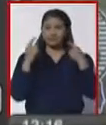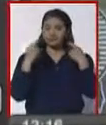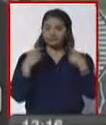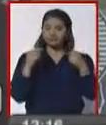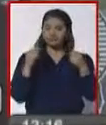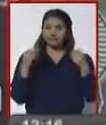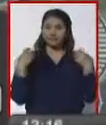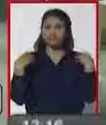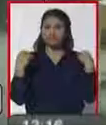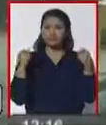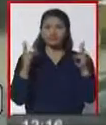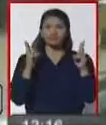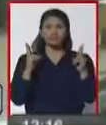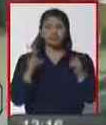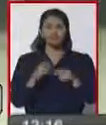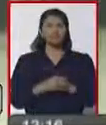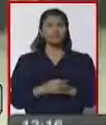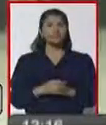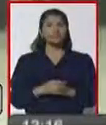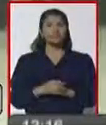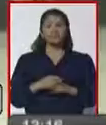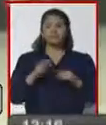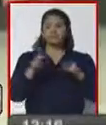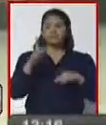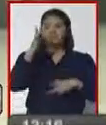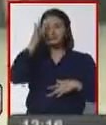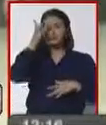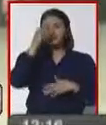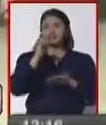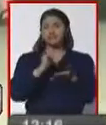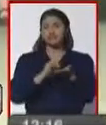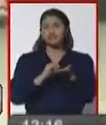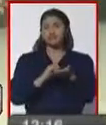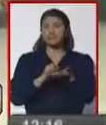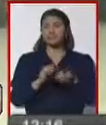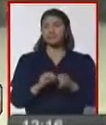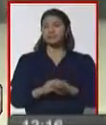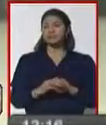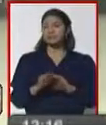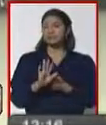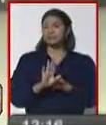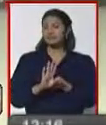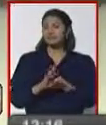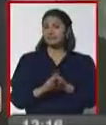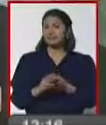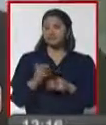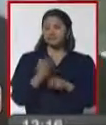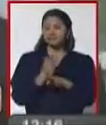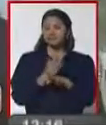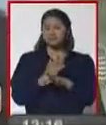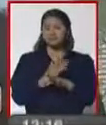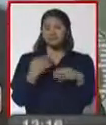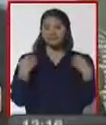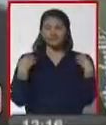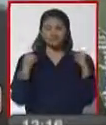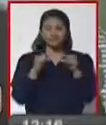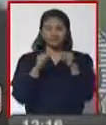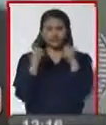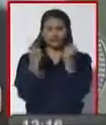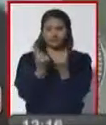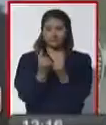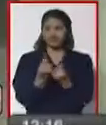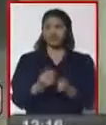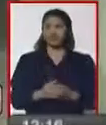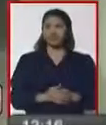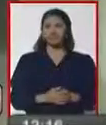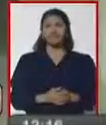de fortalecer las emergencias, ¿no?, que los usuarios no se sientan desprotegidos, y vamos a estar fortaleciendo ese sector que es